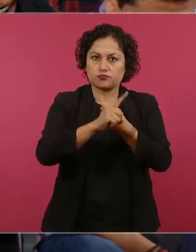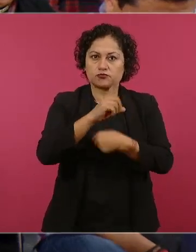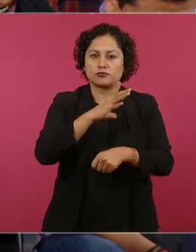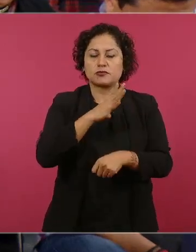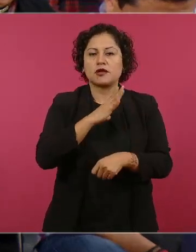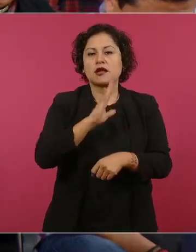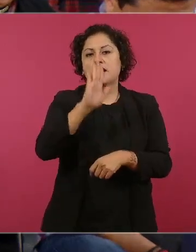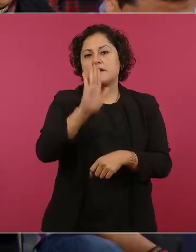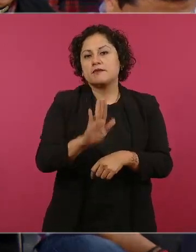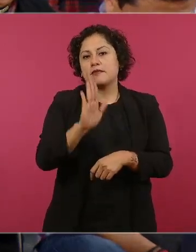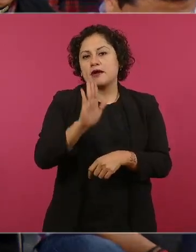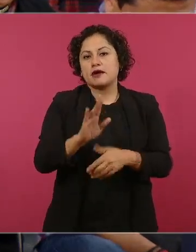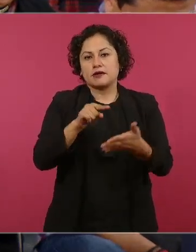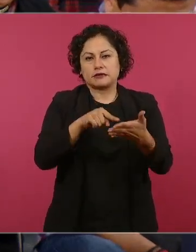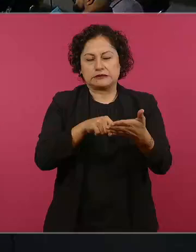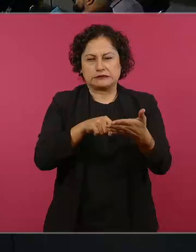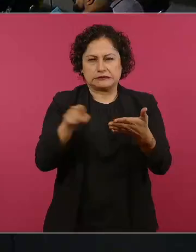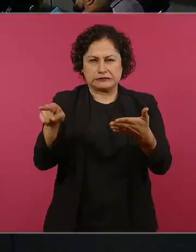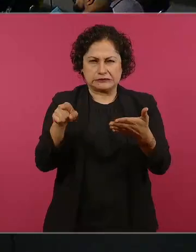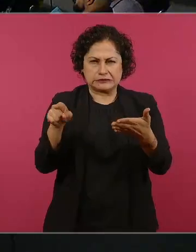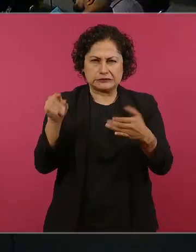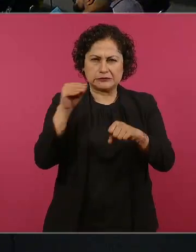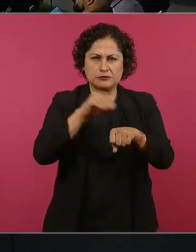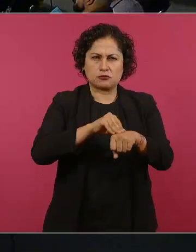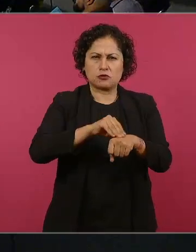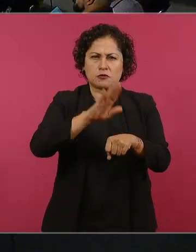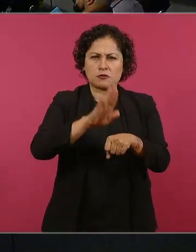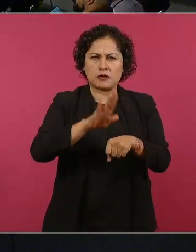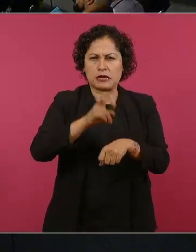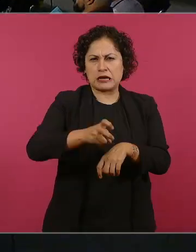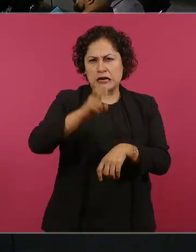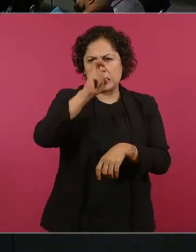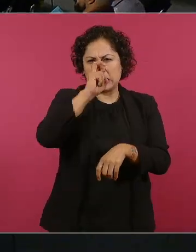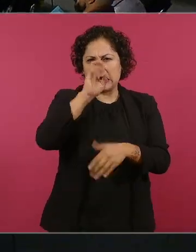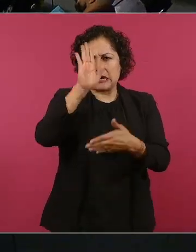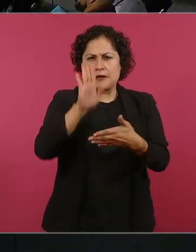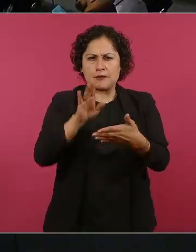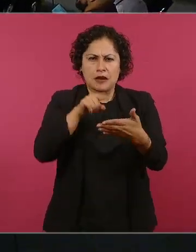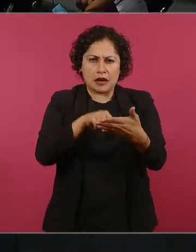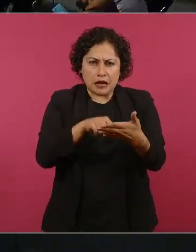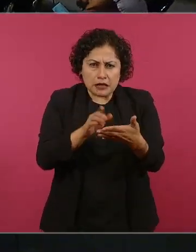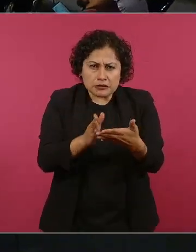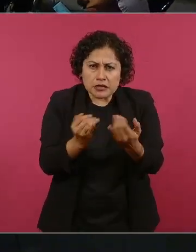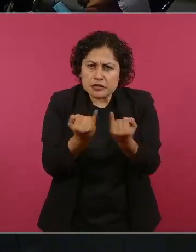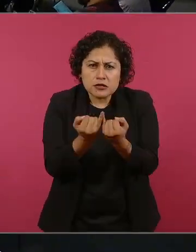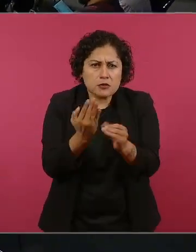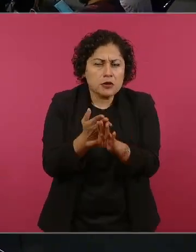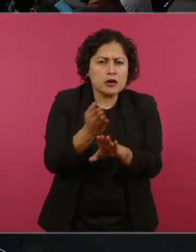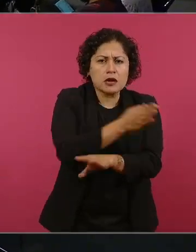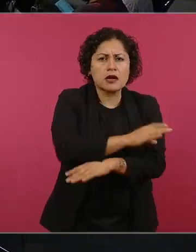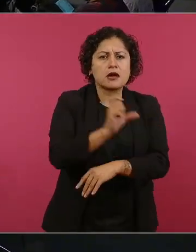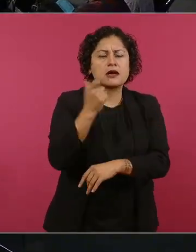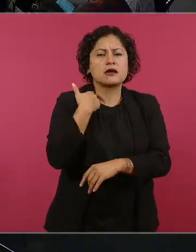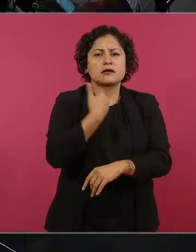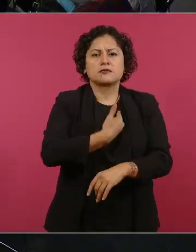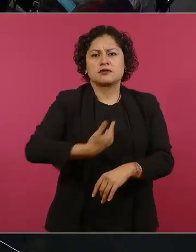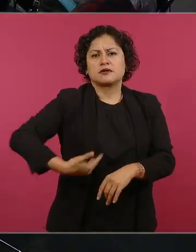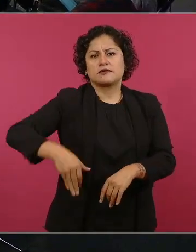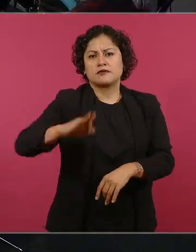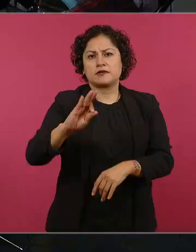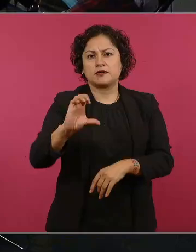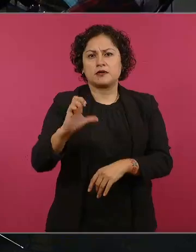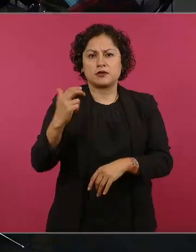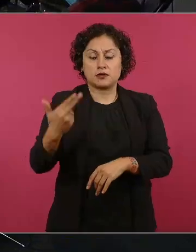situación muy crítica, como si estuviéramos en el gobierno de Felipe Calderón en materia de pues